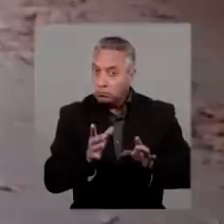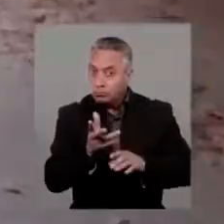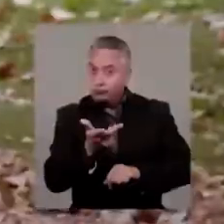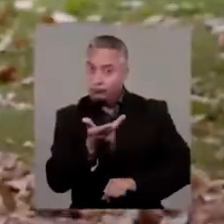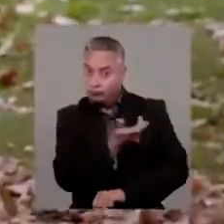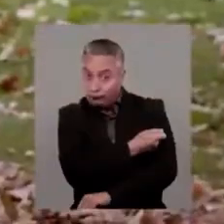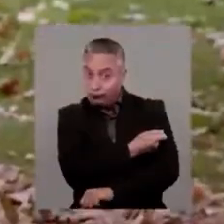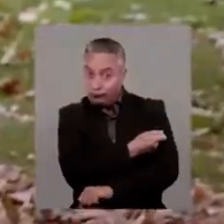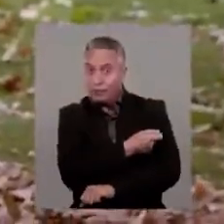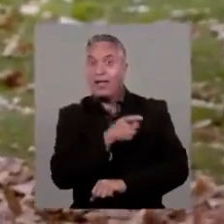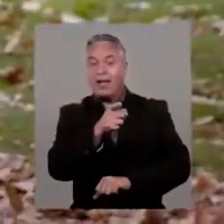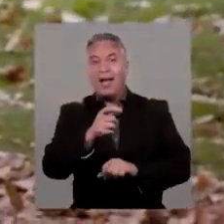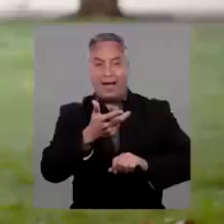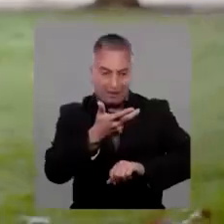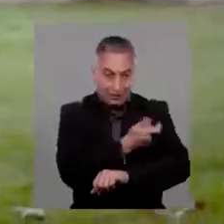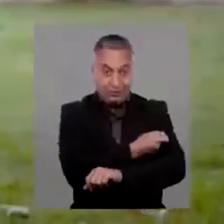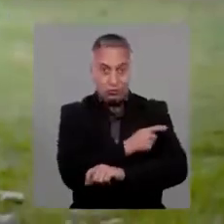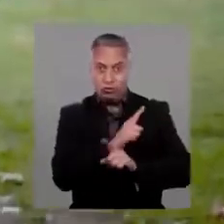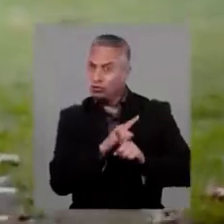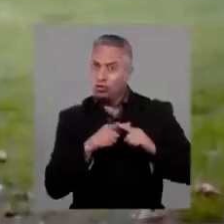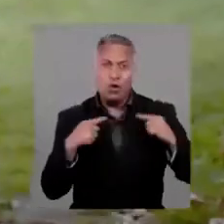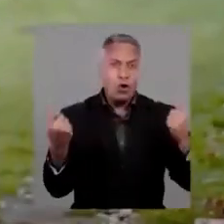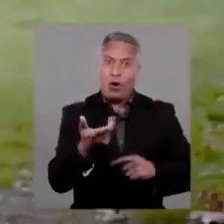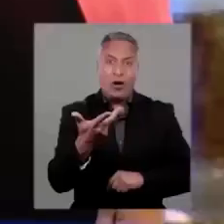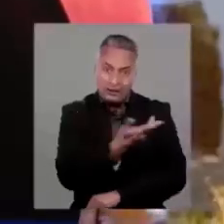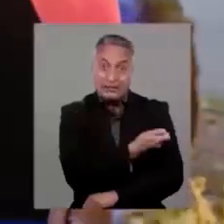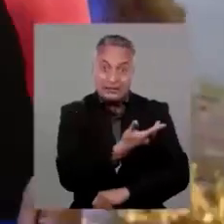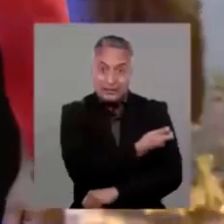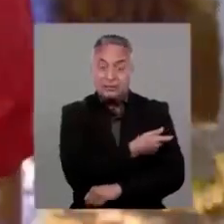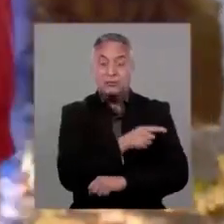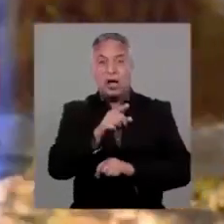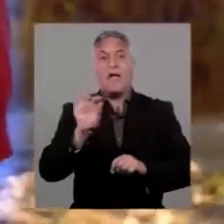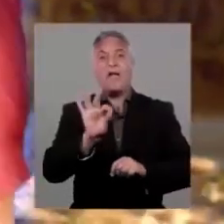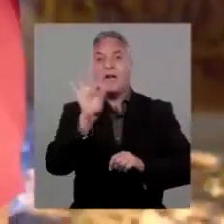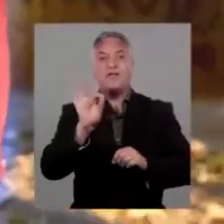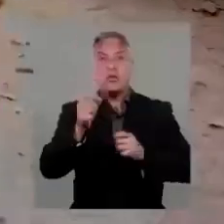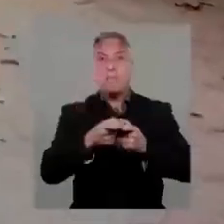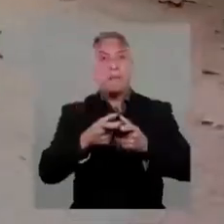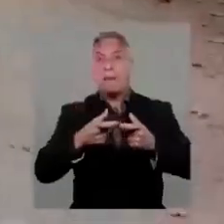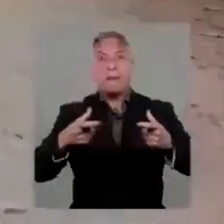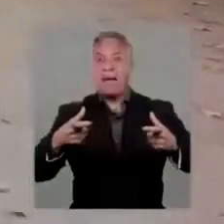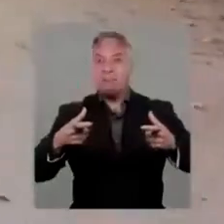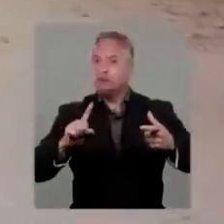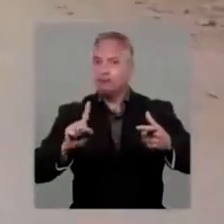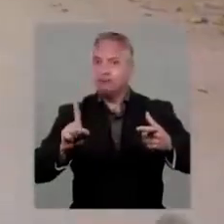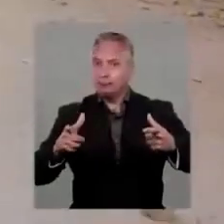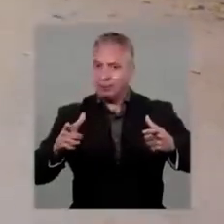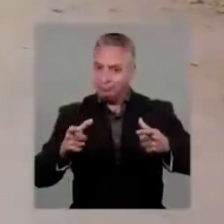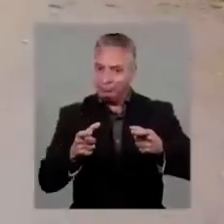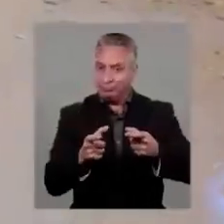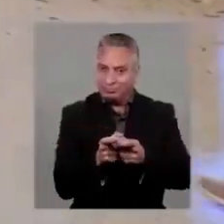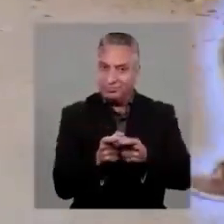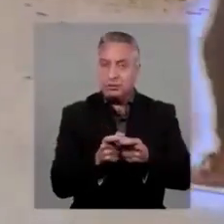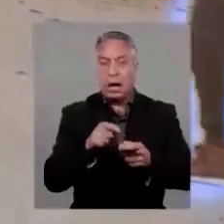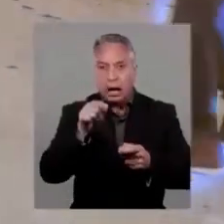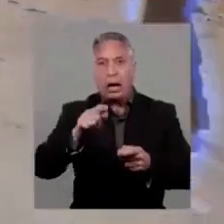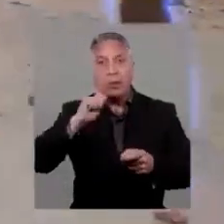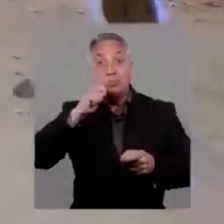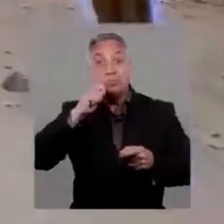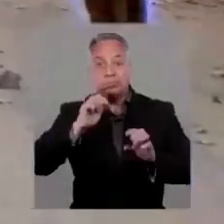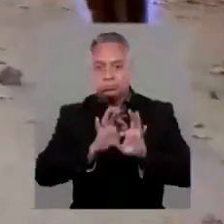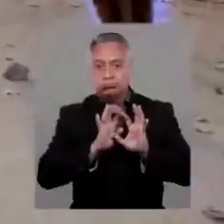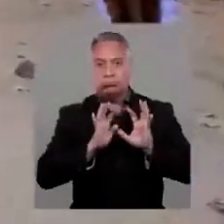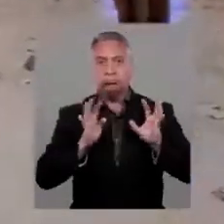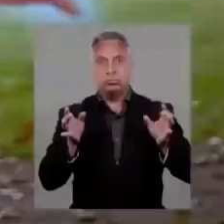Pero si te vacunas, y todos los que podemos hacerlo nos vacunamos, impediremos que el virus siga circulando. A eso se le